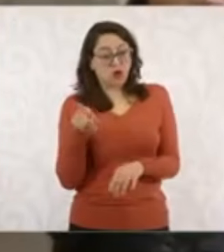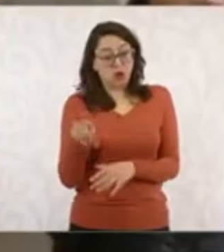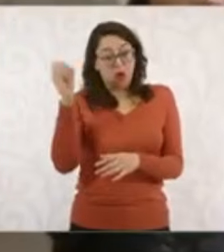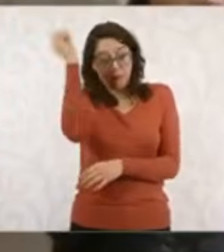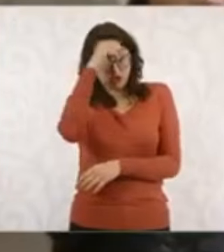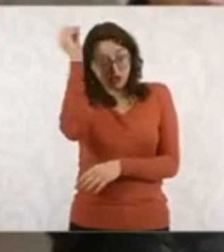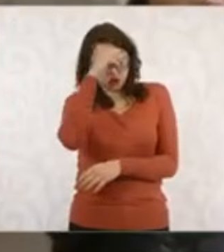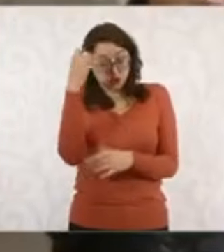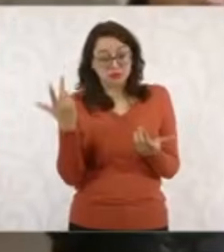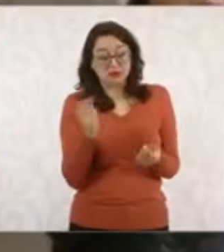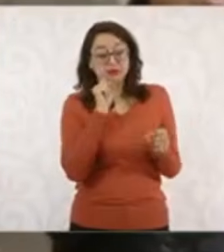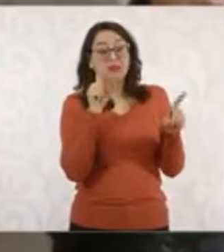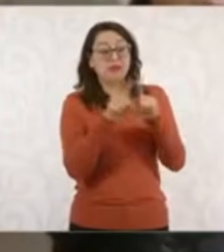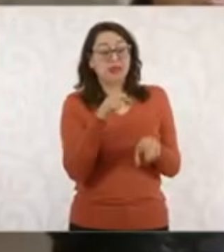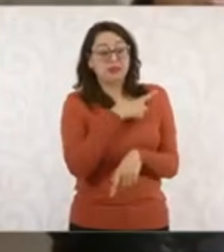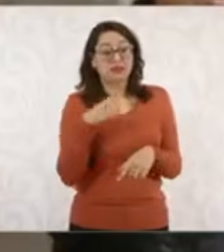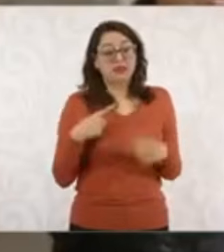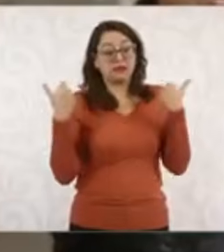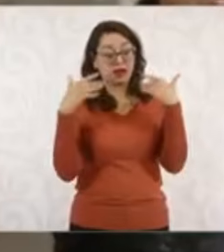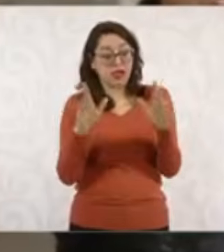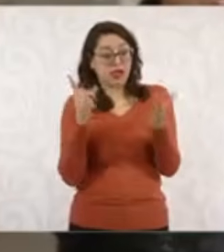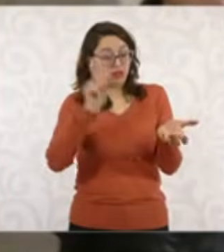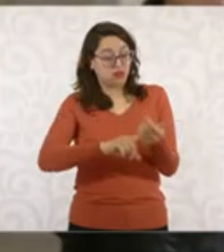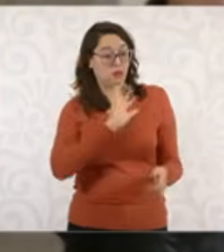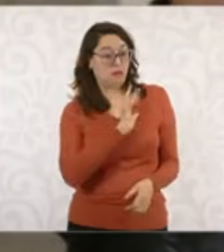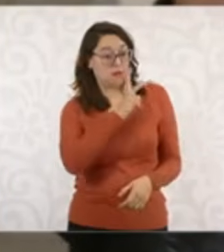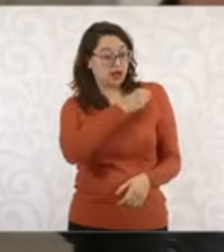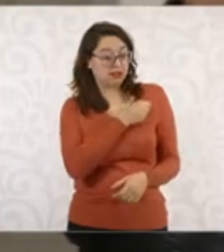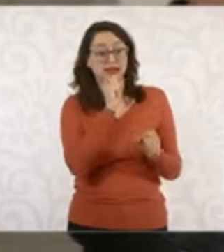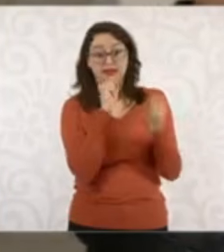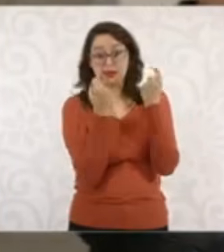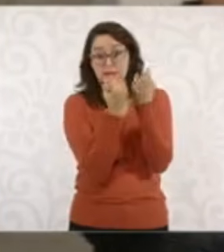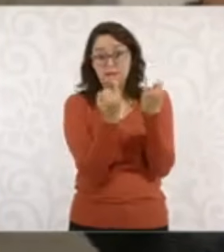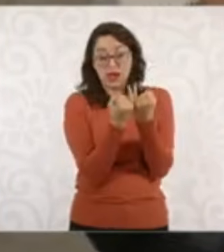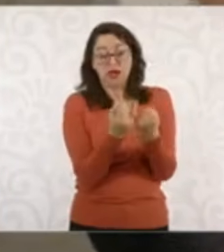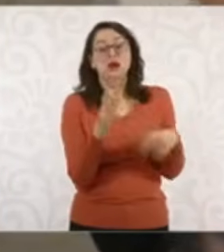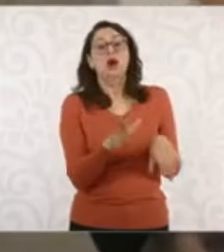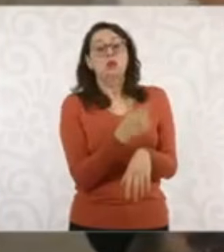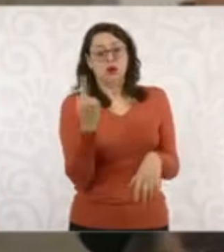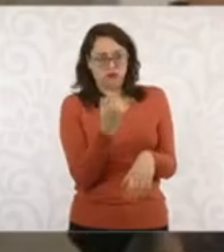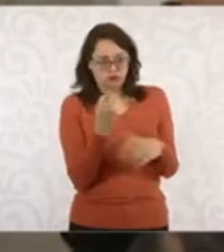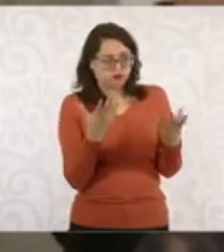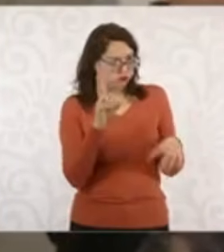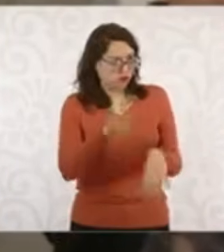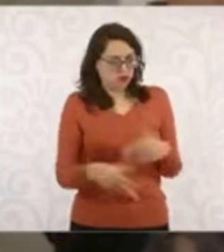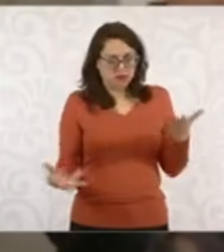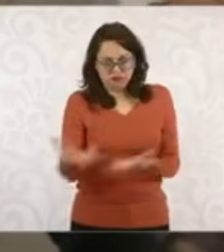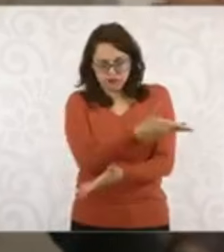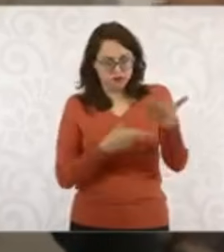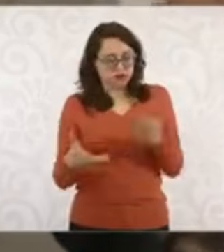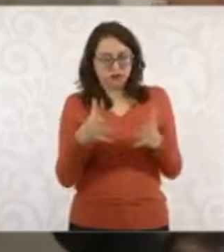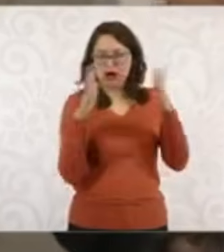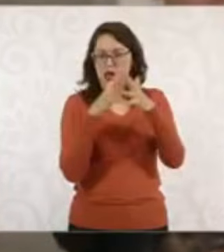punto de vista también tendría que incluirse a Palestina dentro de esta Junta de Paz para poder fortalecer y realmente establecer un alto el